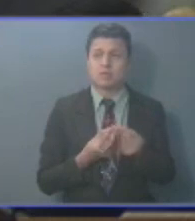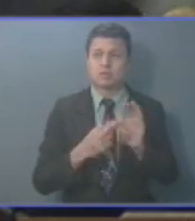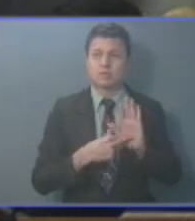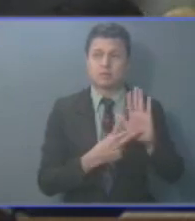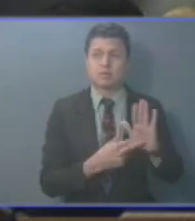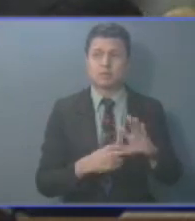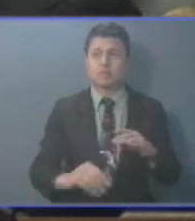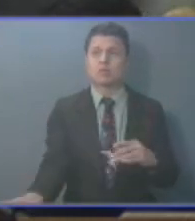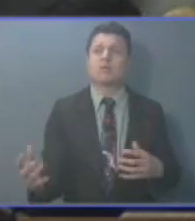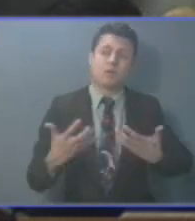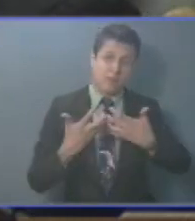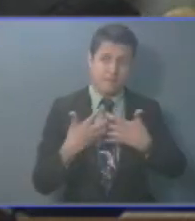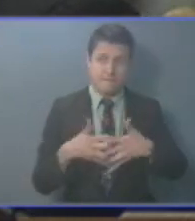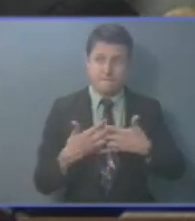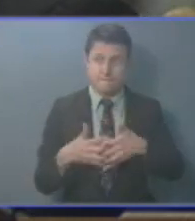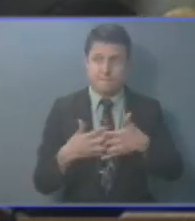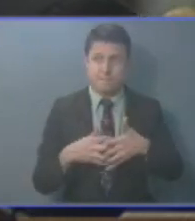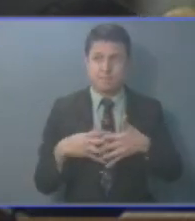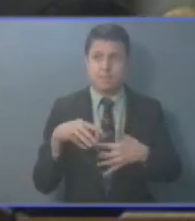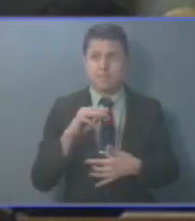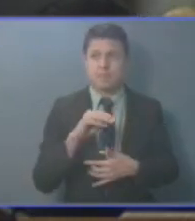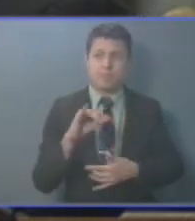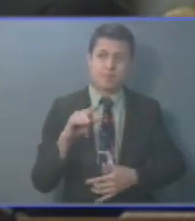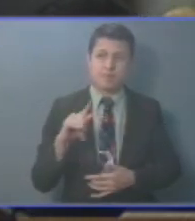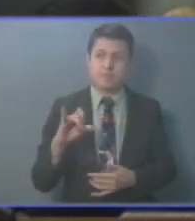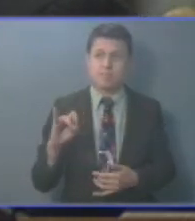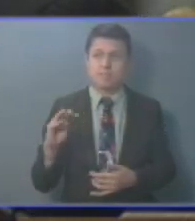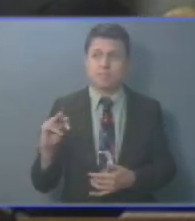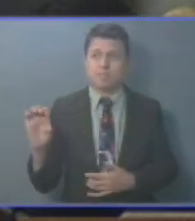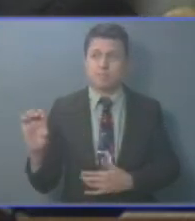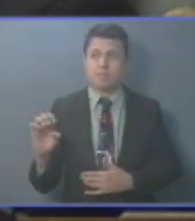representantes de la micro y pequeña y mediana empresa,